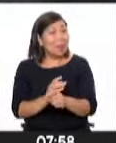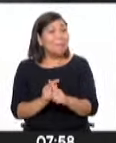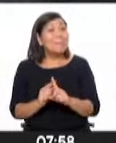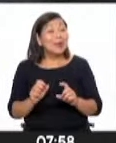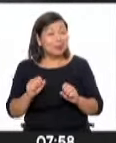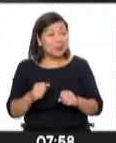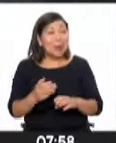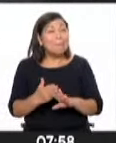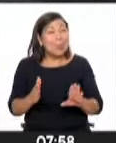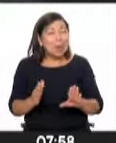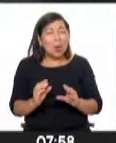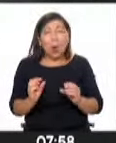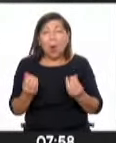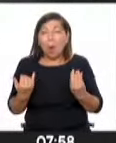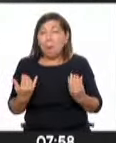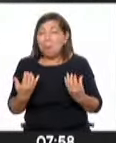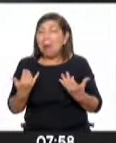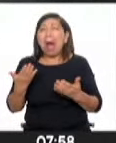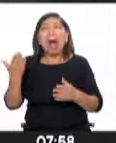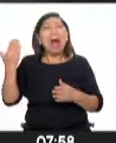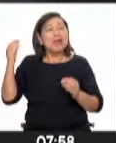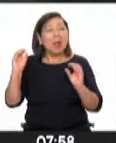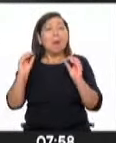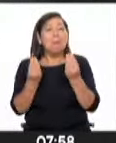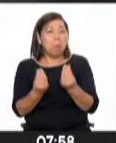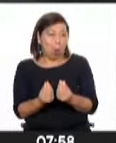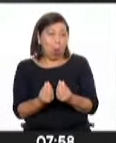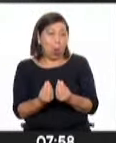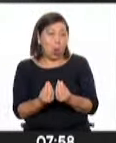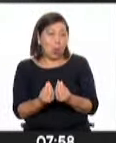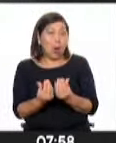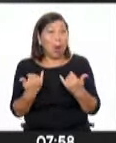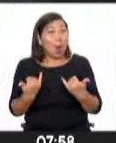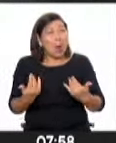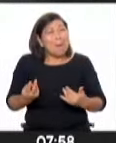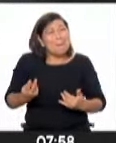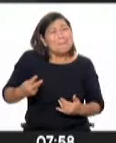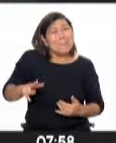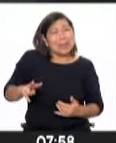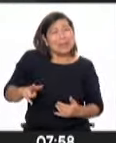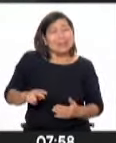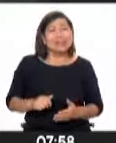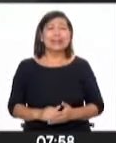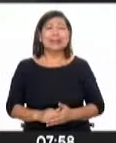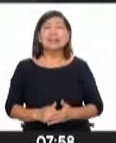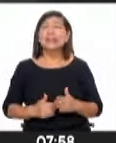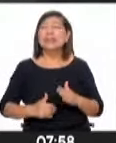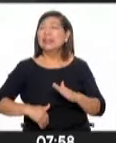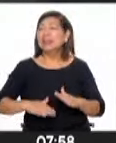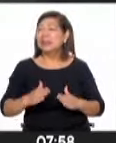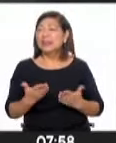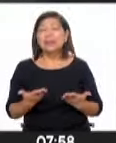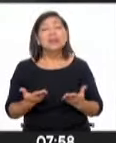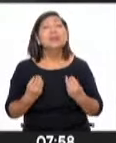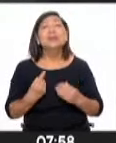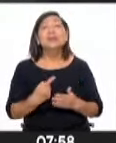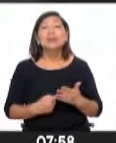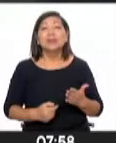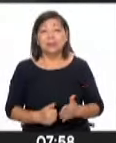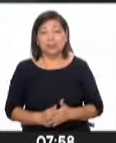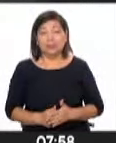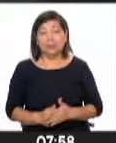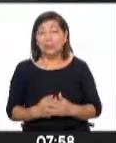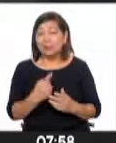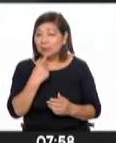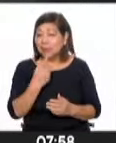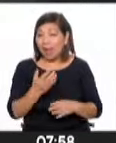tipo. Sí había, pero no era tan frecuente. Cada semana no salía, pues, un reportaje sobre estos temas. Y básicamente yo creo que es primero porque a raíz